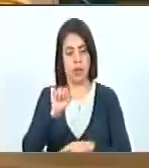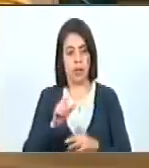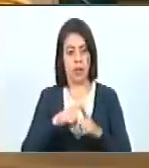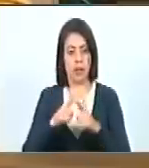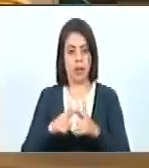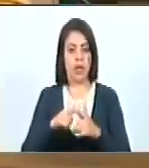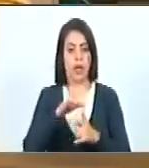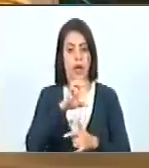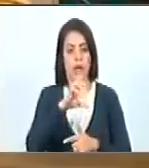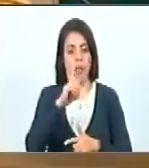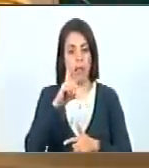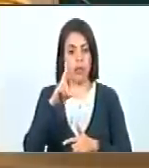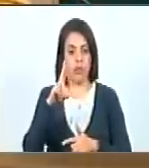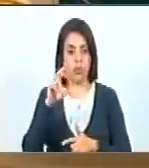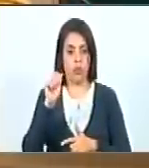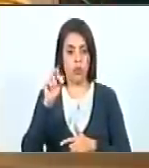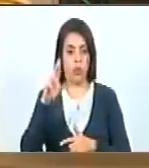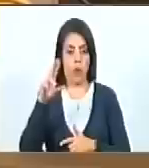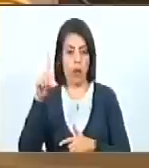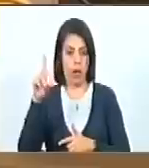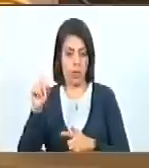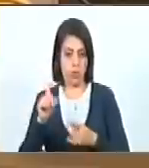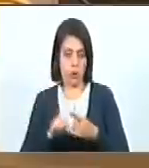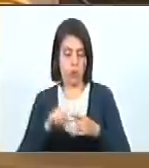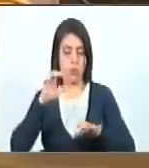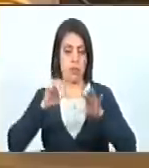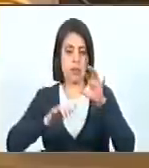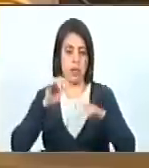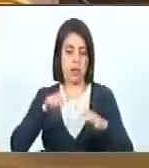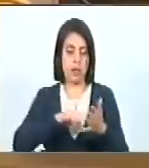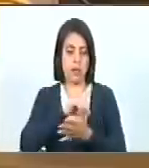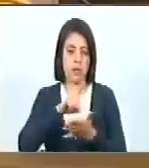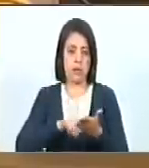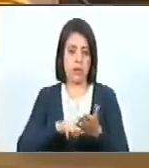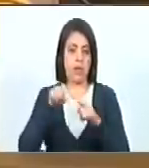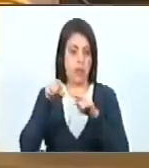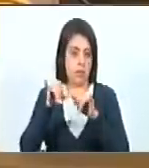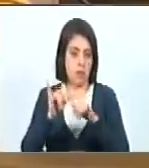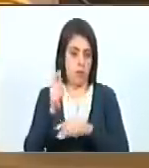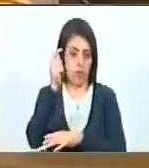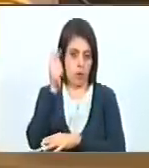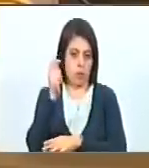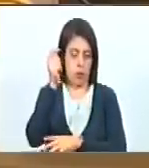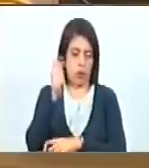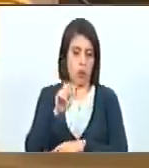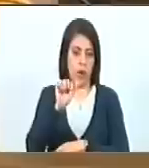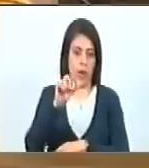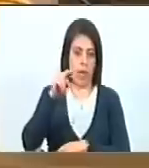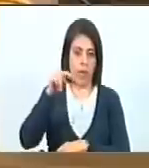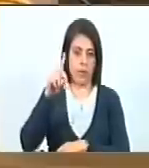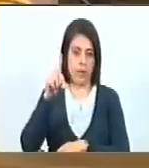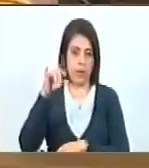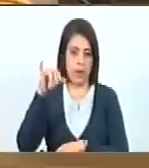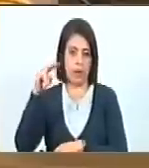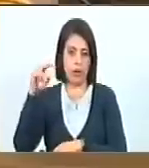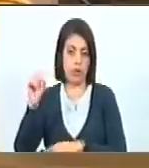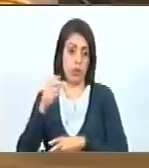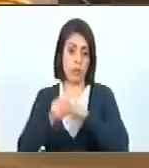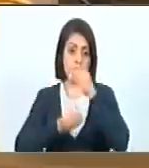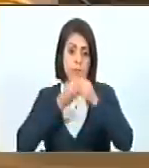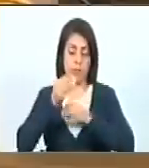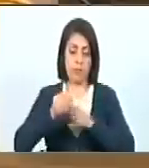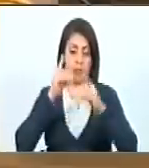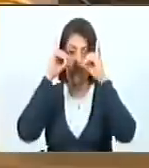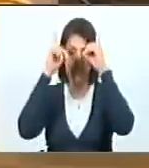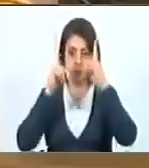ciudadano Eduardo Chiliquín Gamazón, secretario general del referido Parlamento, mediante la cual remitió la